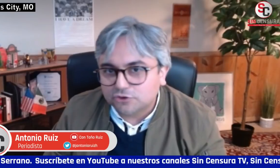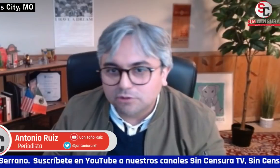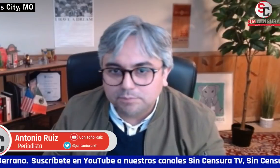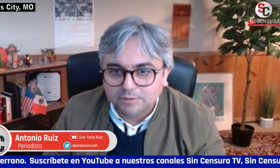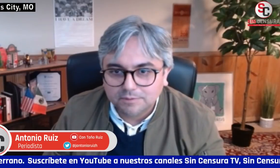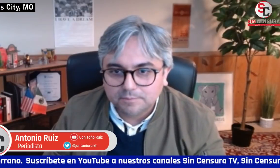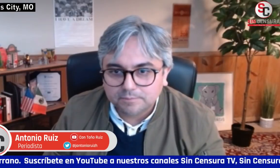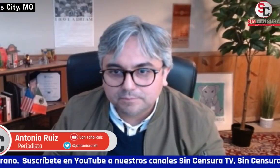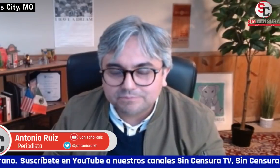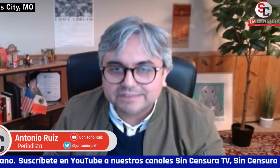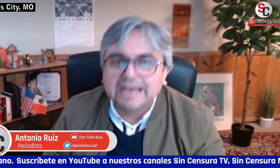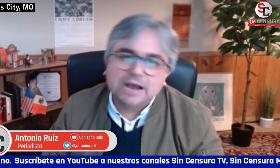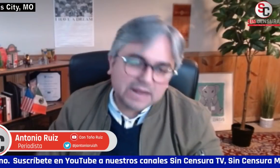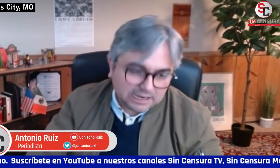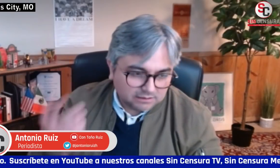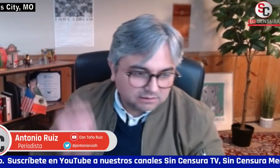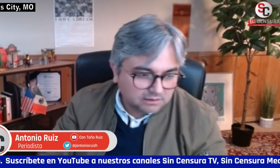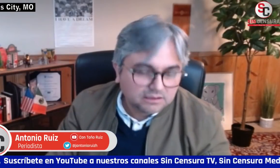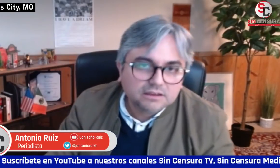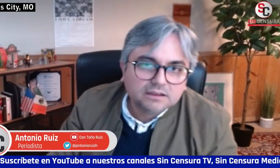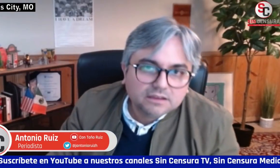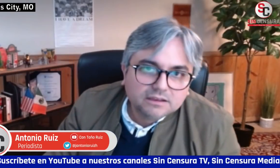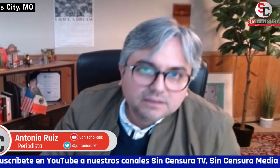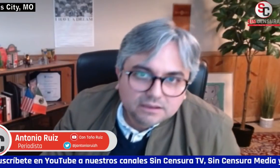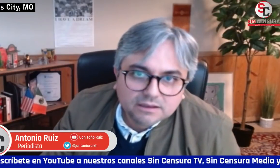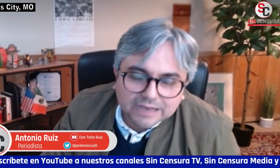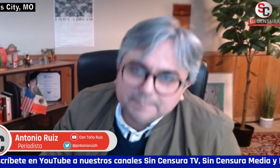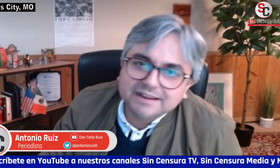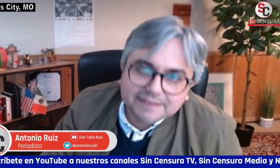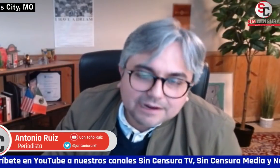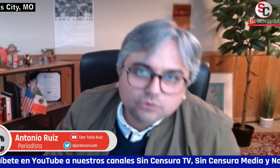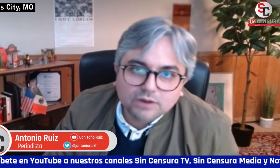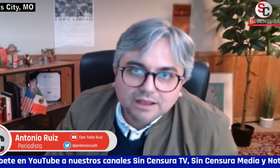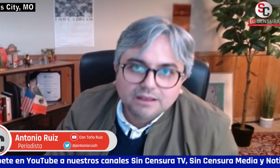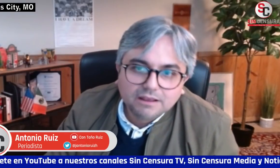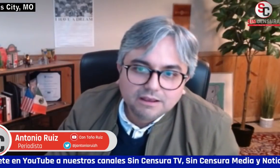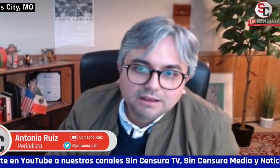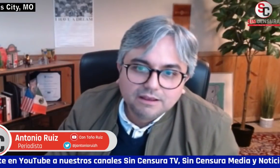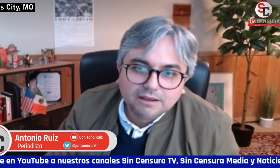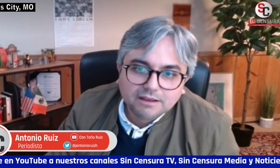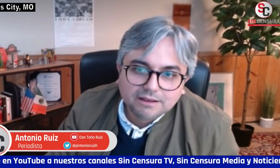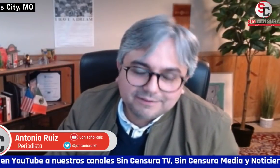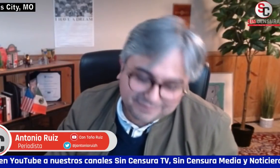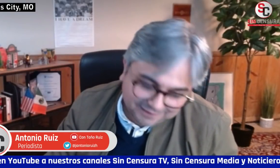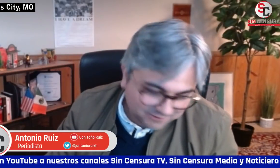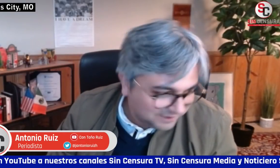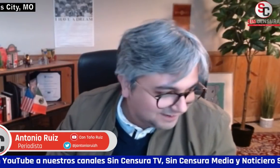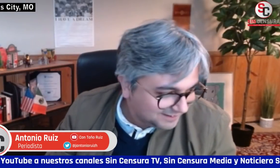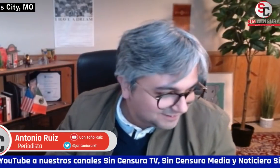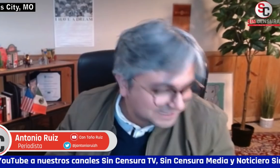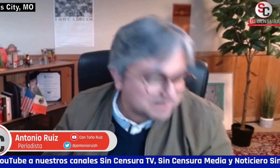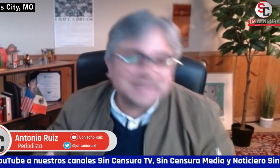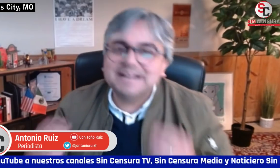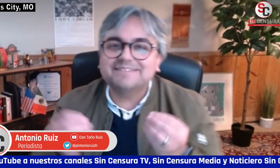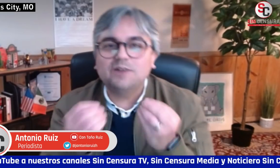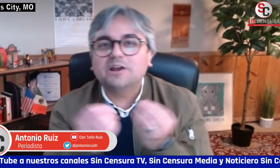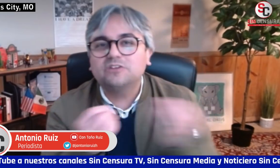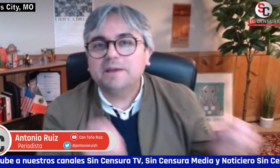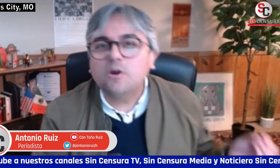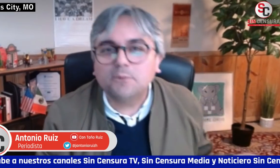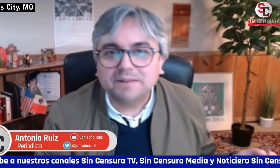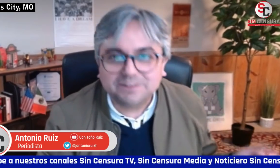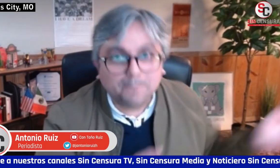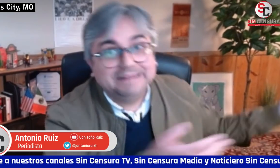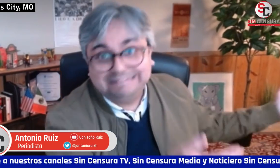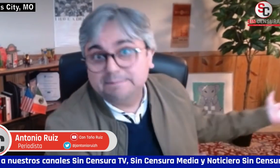qué dijo Trump? Órale, cambien esa cláusula. Híjole. O sea, imagínense lo que nos